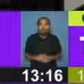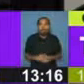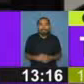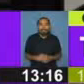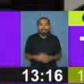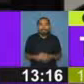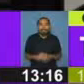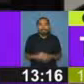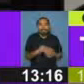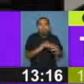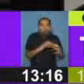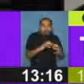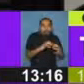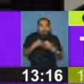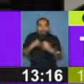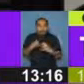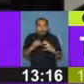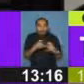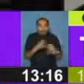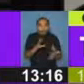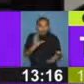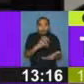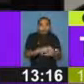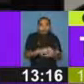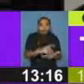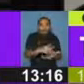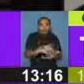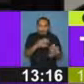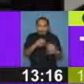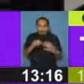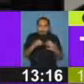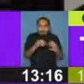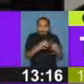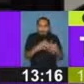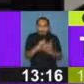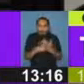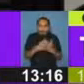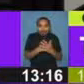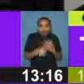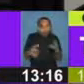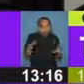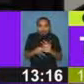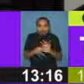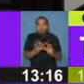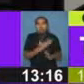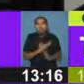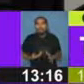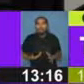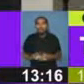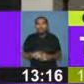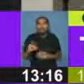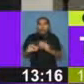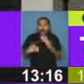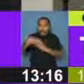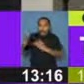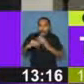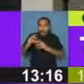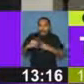agradecer la actitud de las empresas también de de pelearla junto al gobierno para que no se nos caigan las obras y